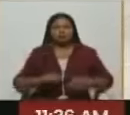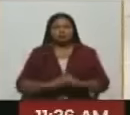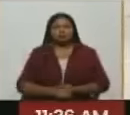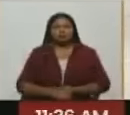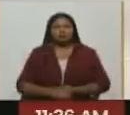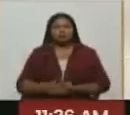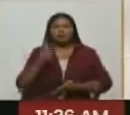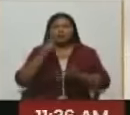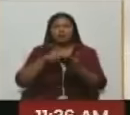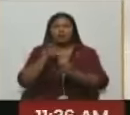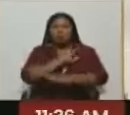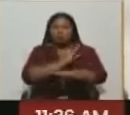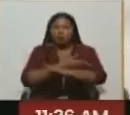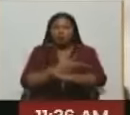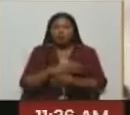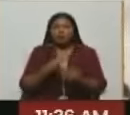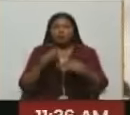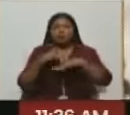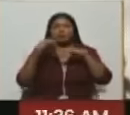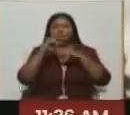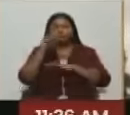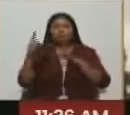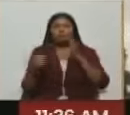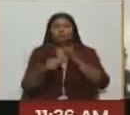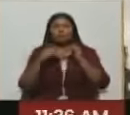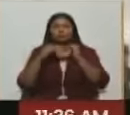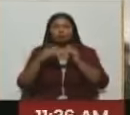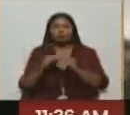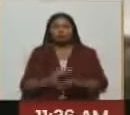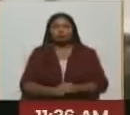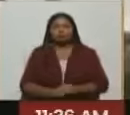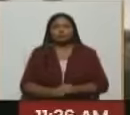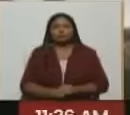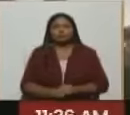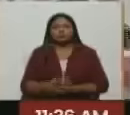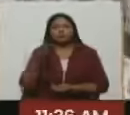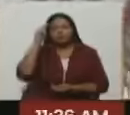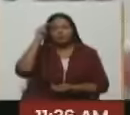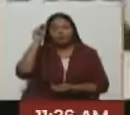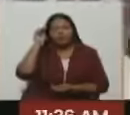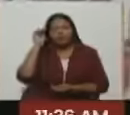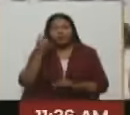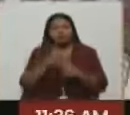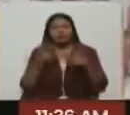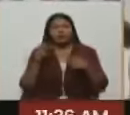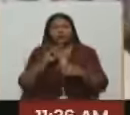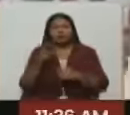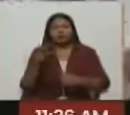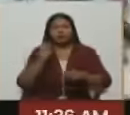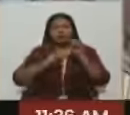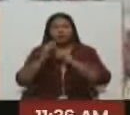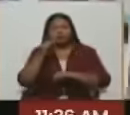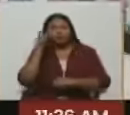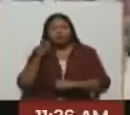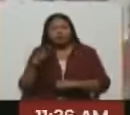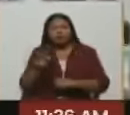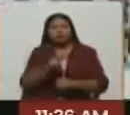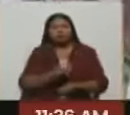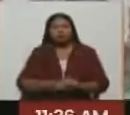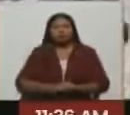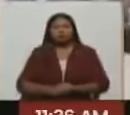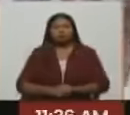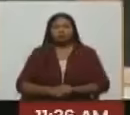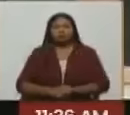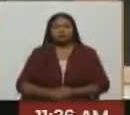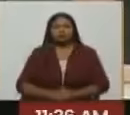Aquí están los poderes, el poder moral completo, el fiscal general de la República, el defensor del pueblo, el